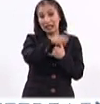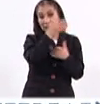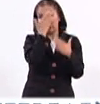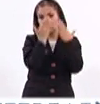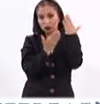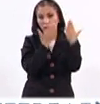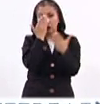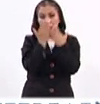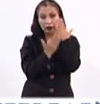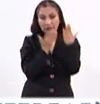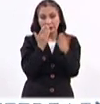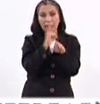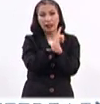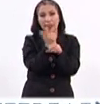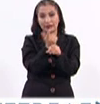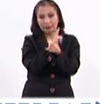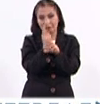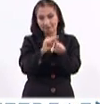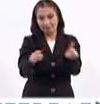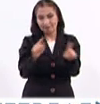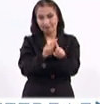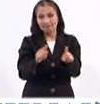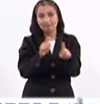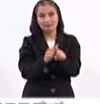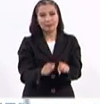estudiando la licenciatura